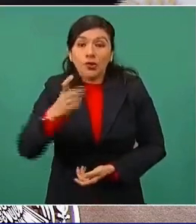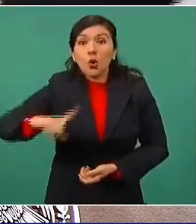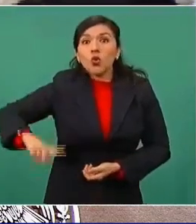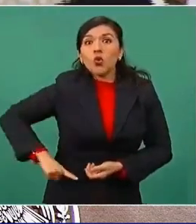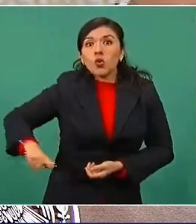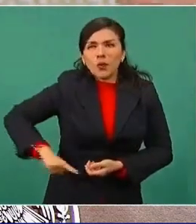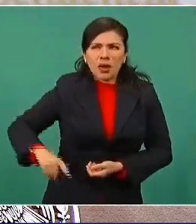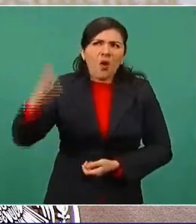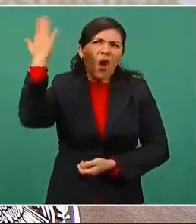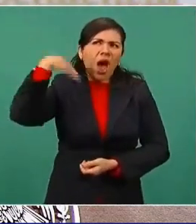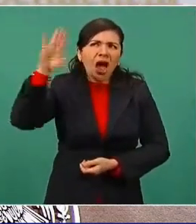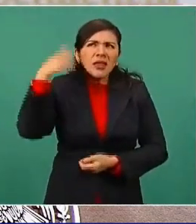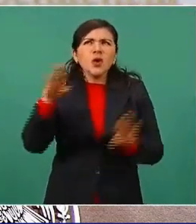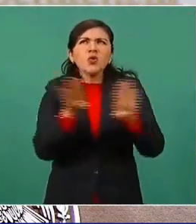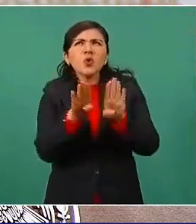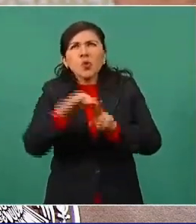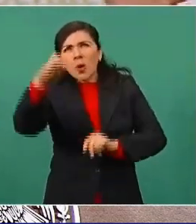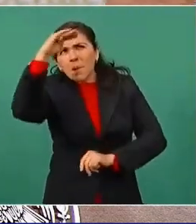creaba